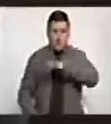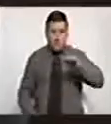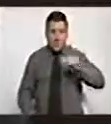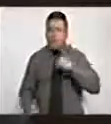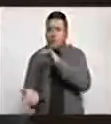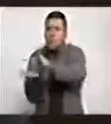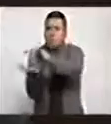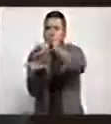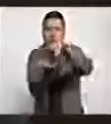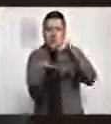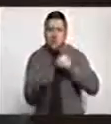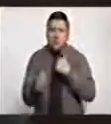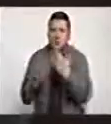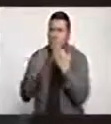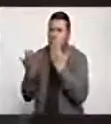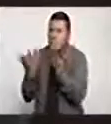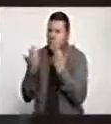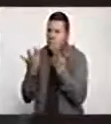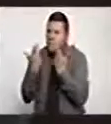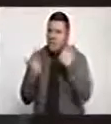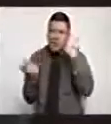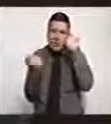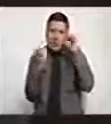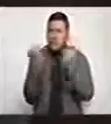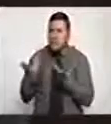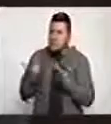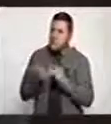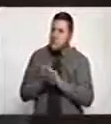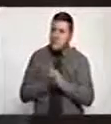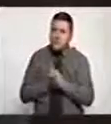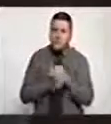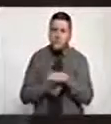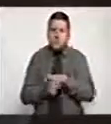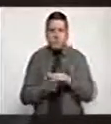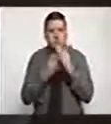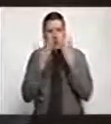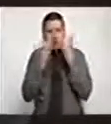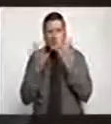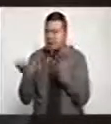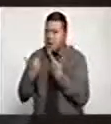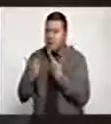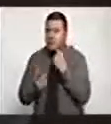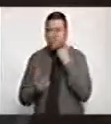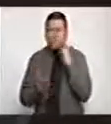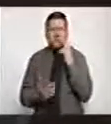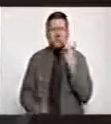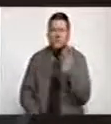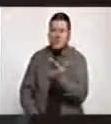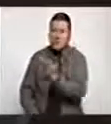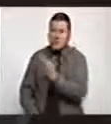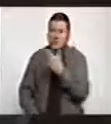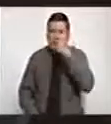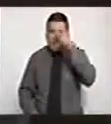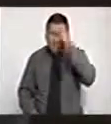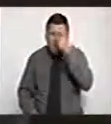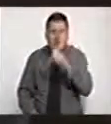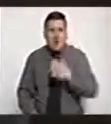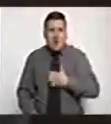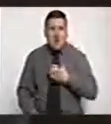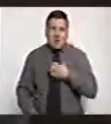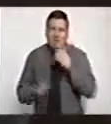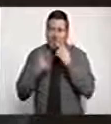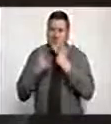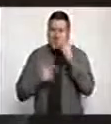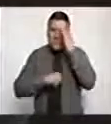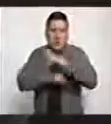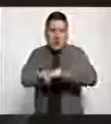la comunidad me ha manifestado su gran preocupación frente a esta situación y es frecuente escuchar de los ganaderos quejarse porque